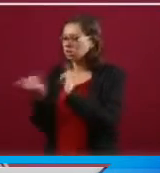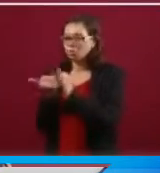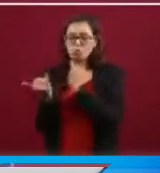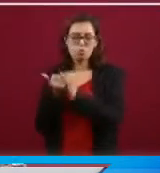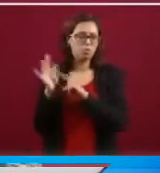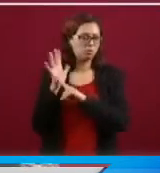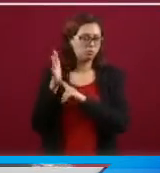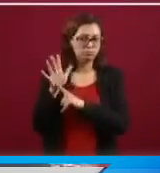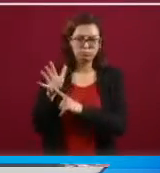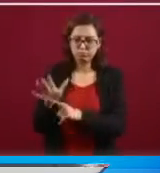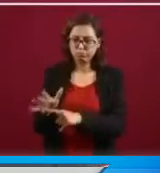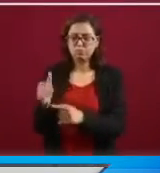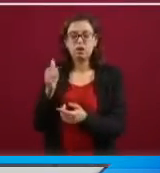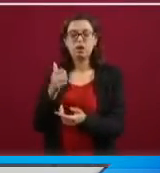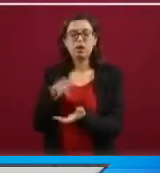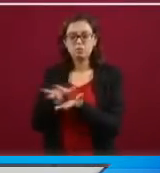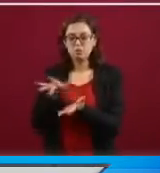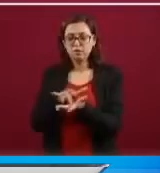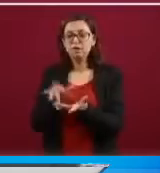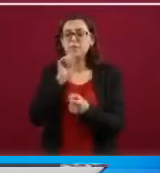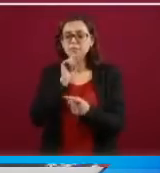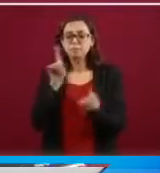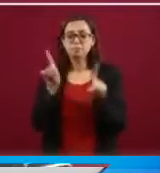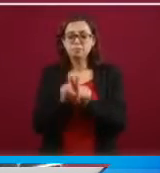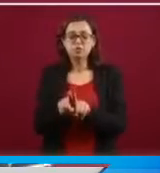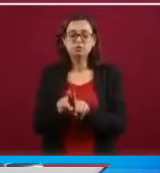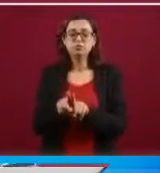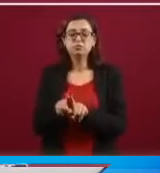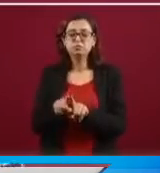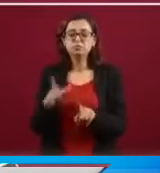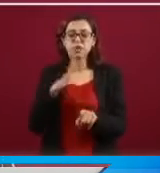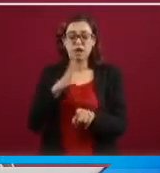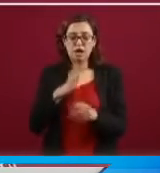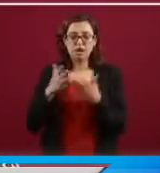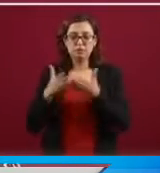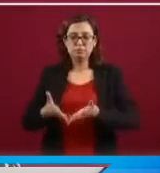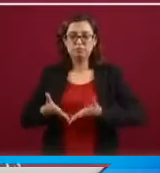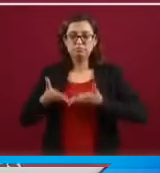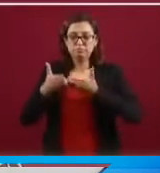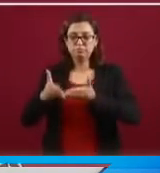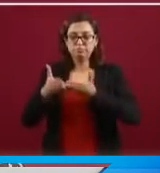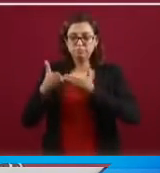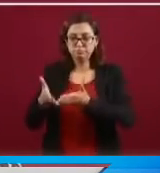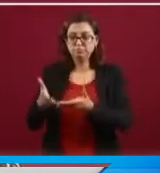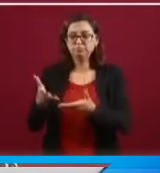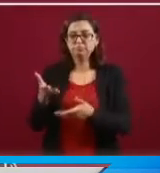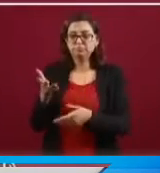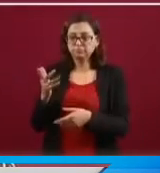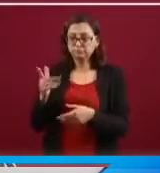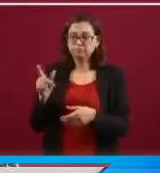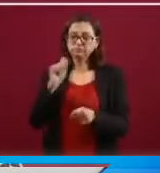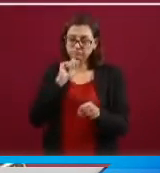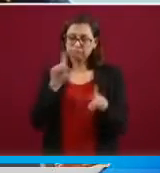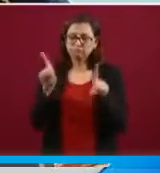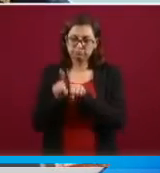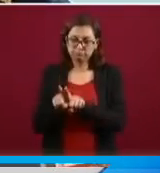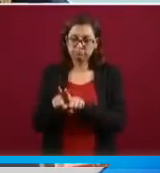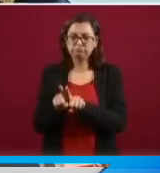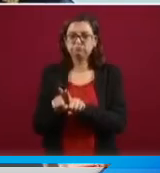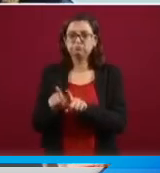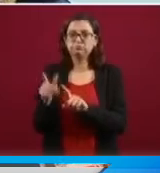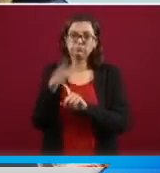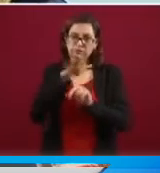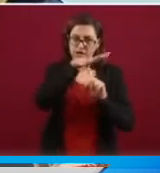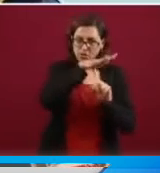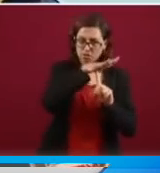ha podido detectar que de las armas decomisadas en diversos operativos, el 70% proviene de Estados Unidos y el otro 30%